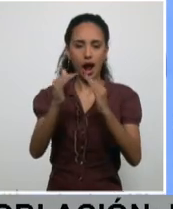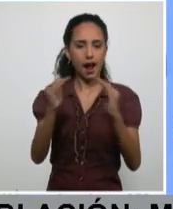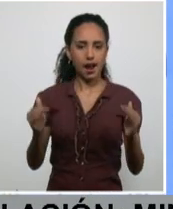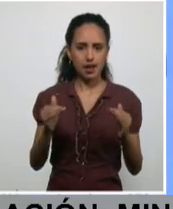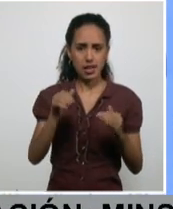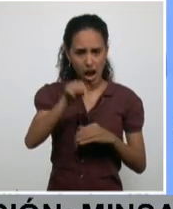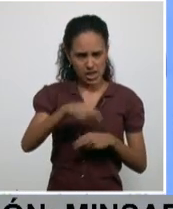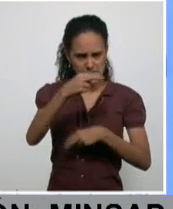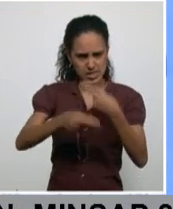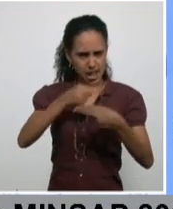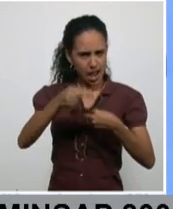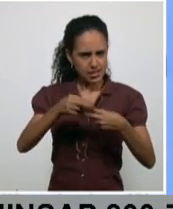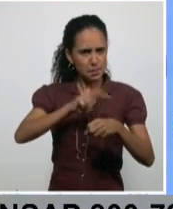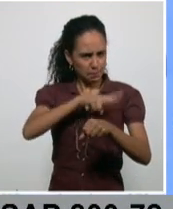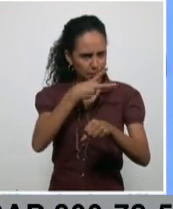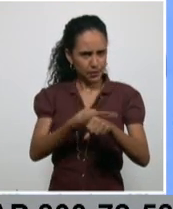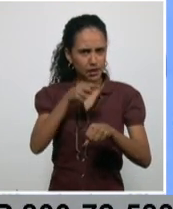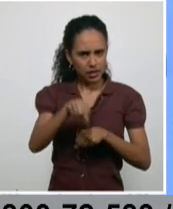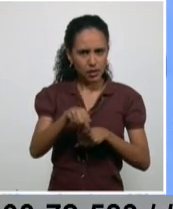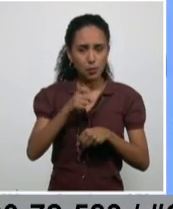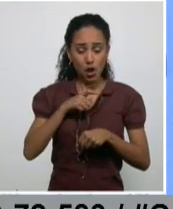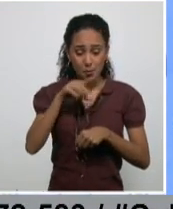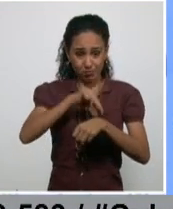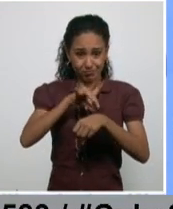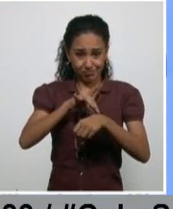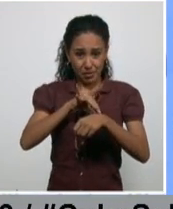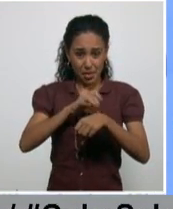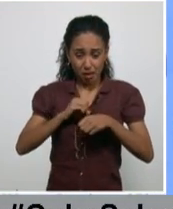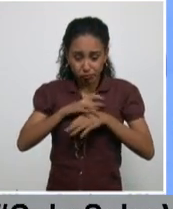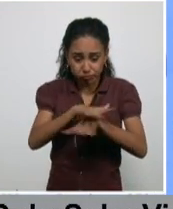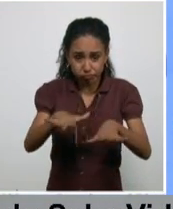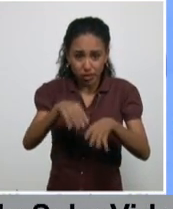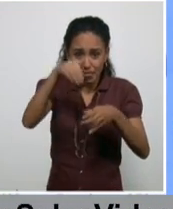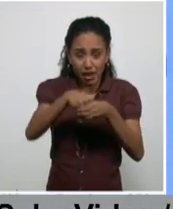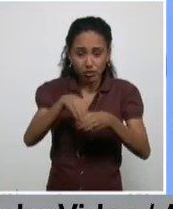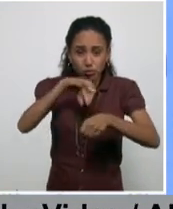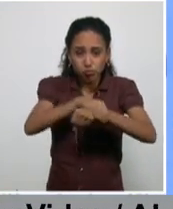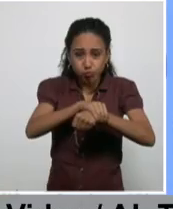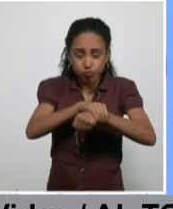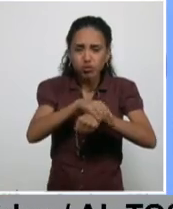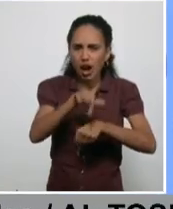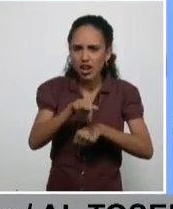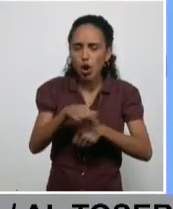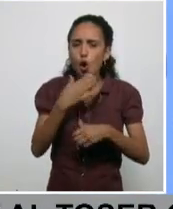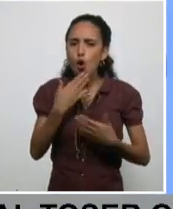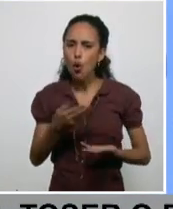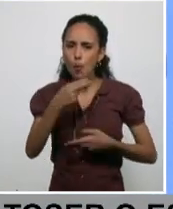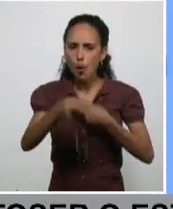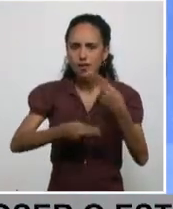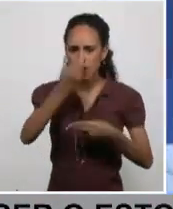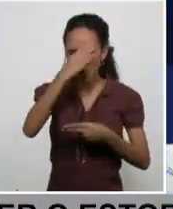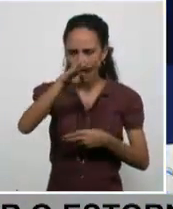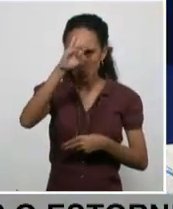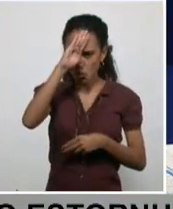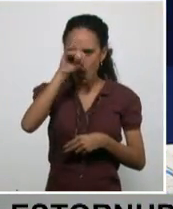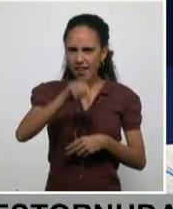Cuba? ¿Hubo brotes en prisiones? ¿En cuáles? ¿Cuál es el protocolo de Cuba en estos casos? Sí,